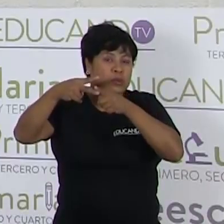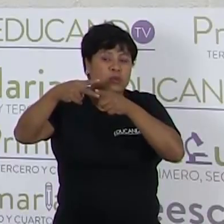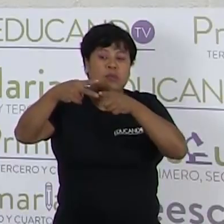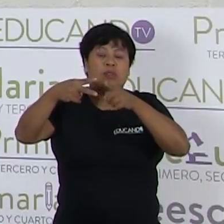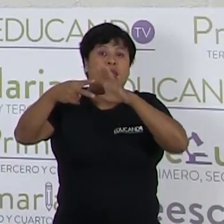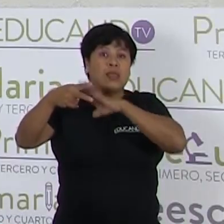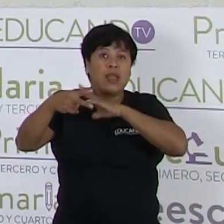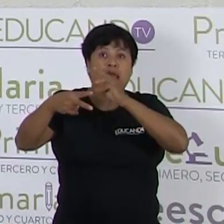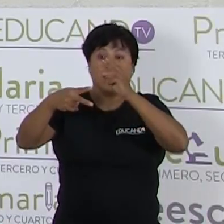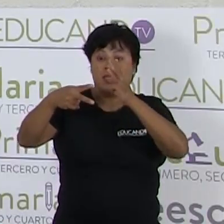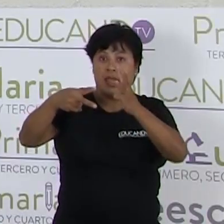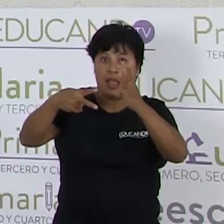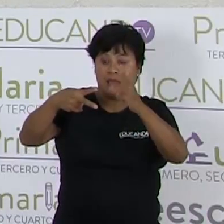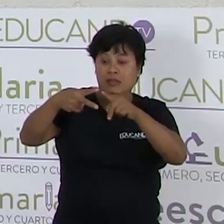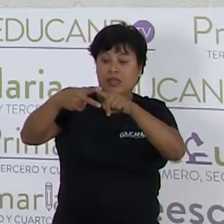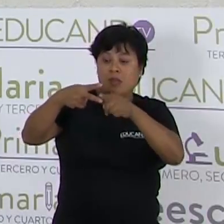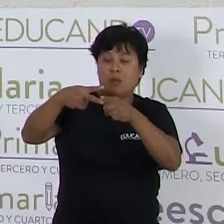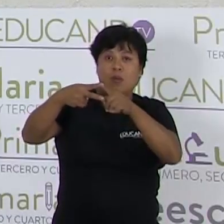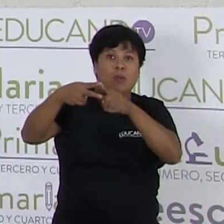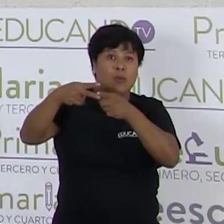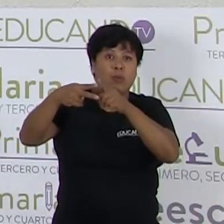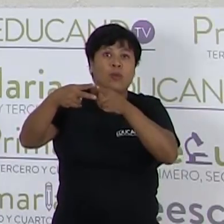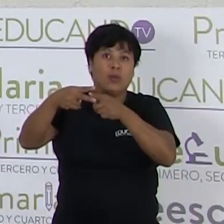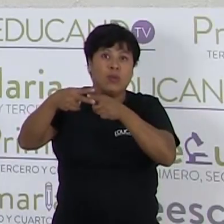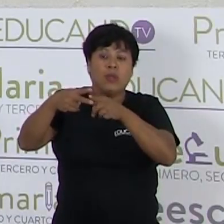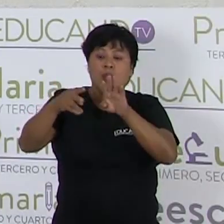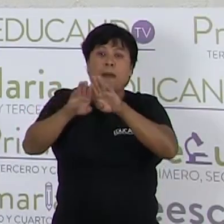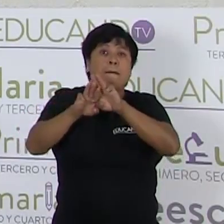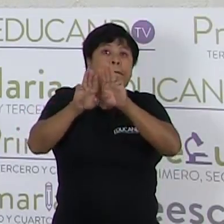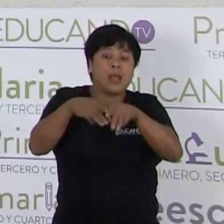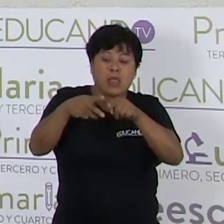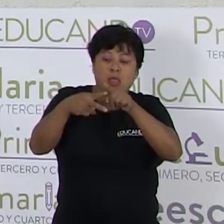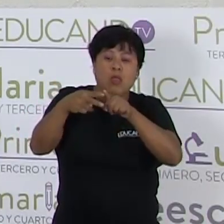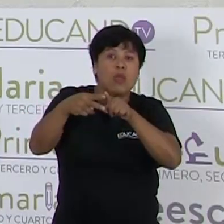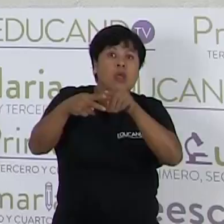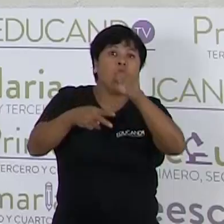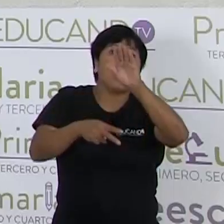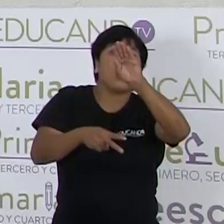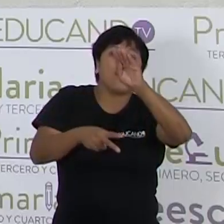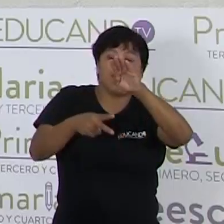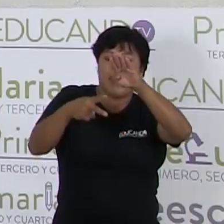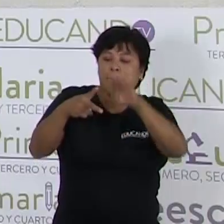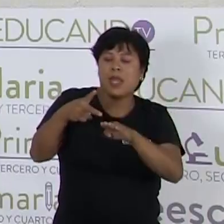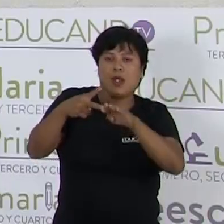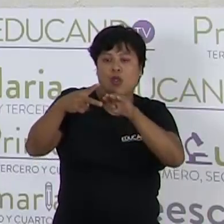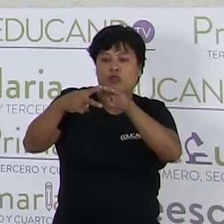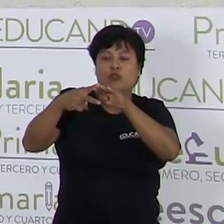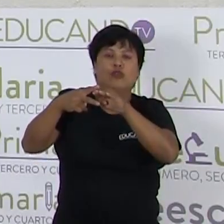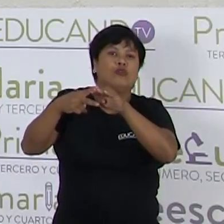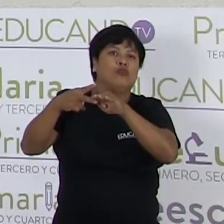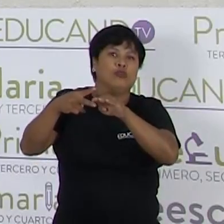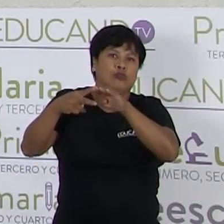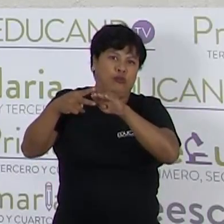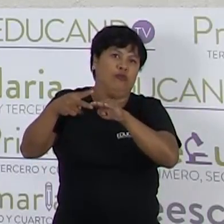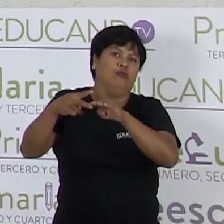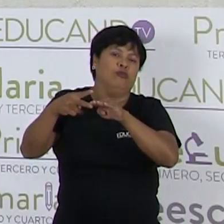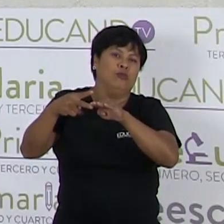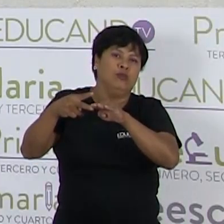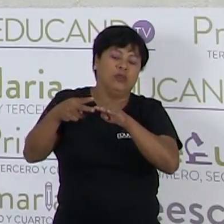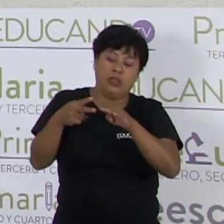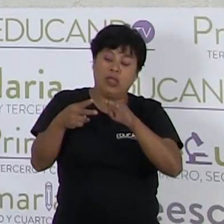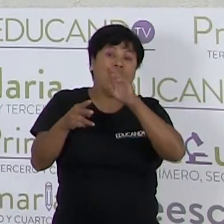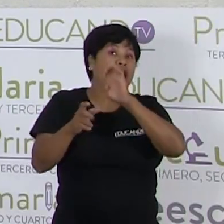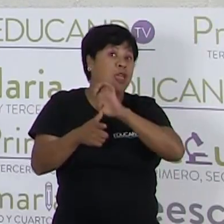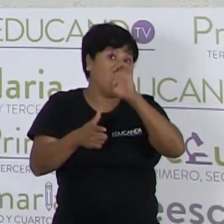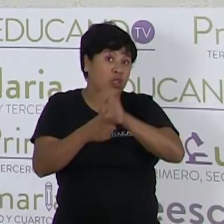Tiene 3 ángulos agudos que miden menos de 90 grados, ¿sí? Entonces,